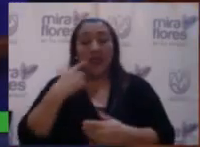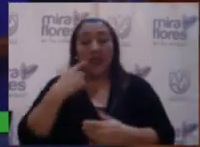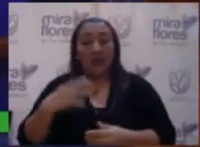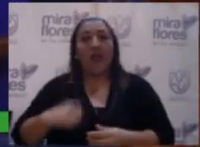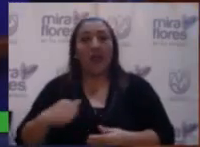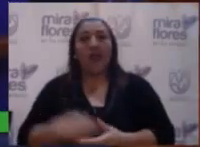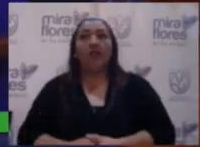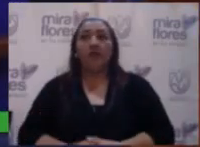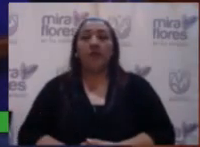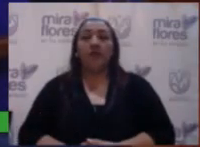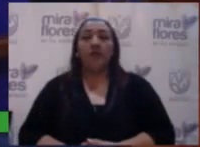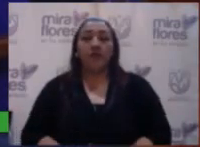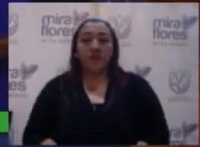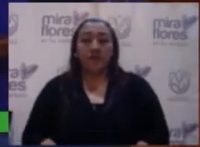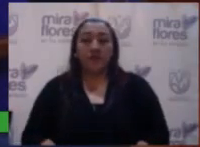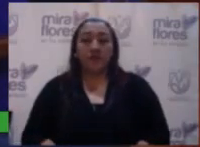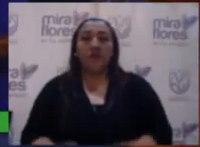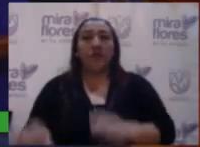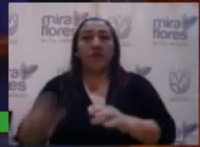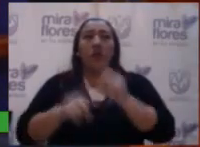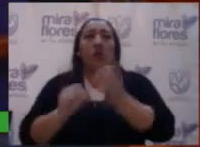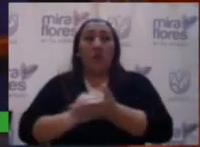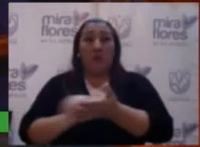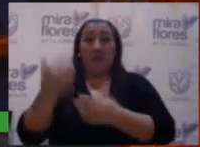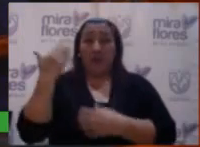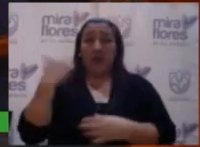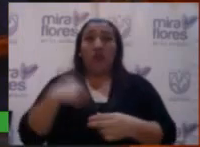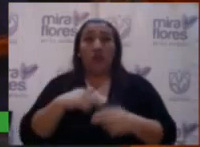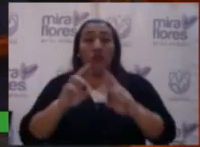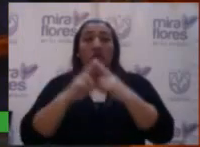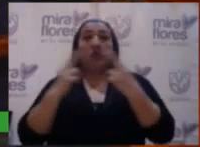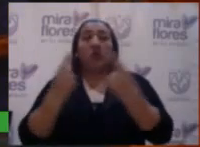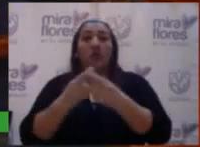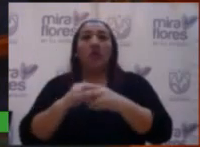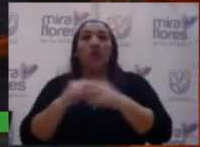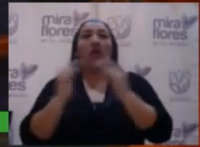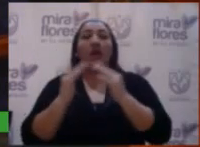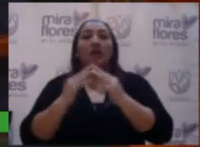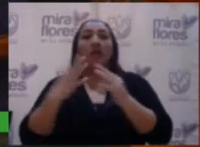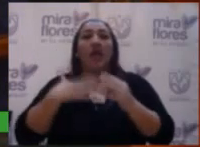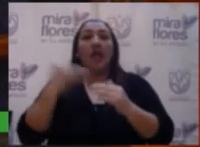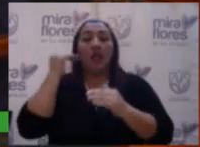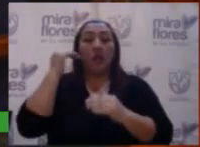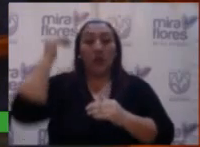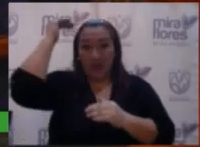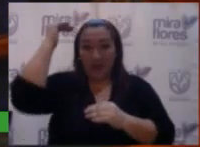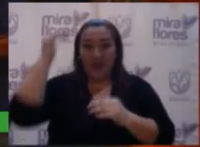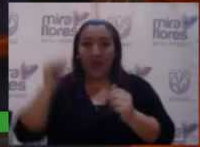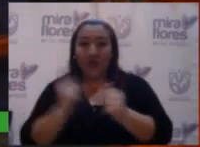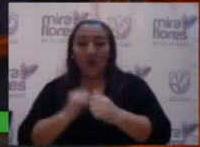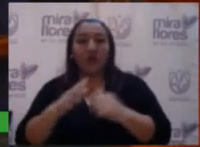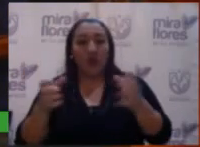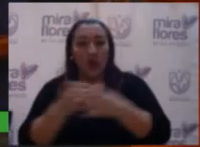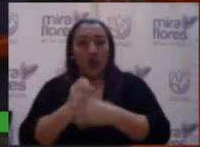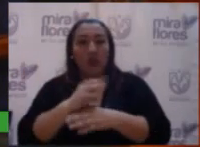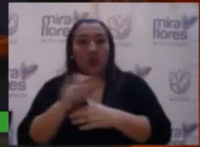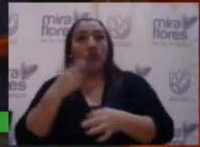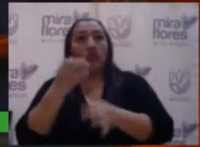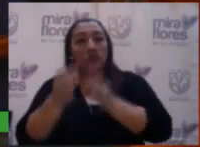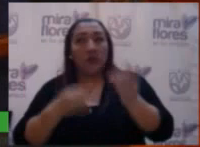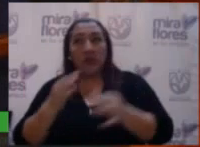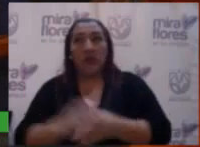alcalde hace unos meses nos reunimos en la casa del adulto mayor en una sesión de consejo y mencioné